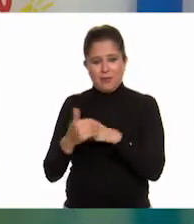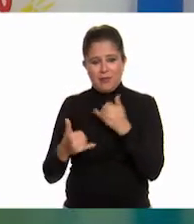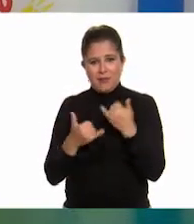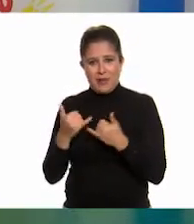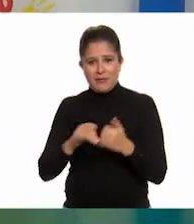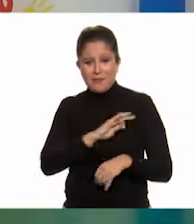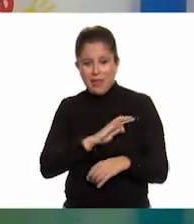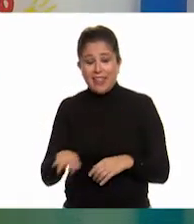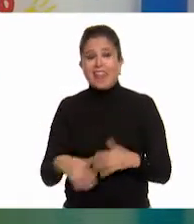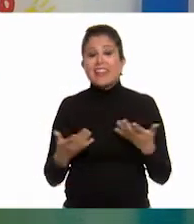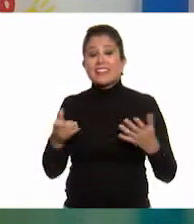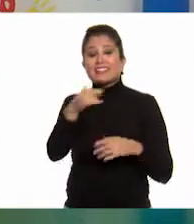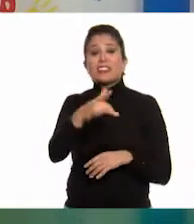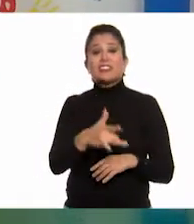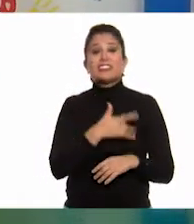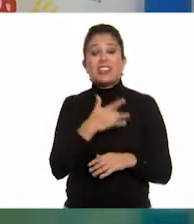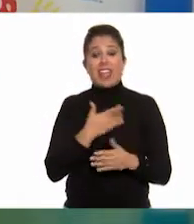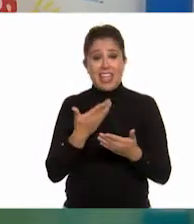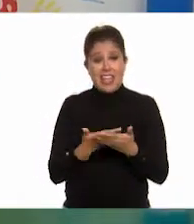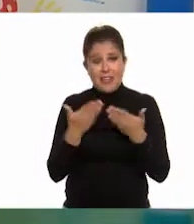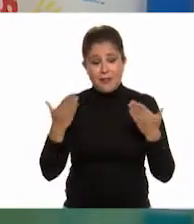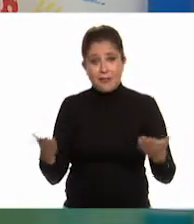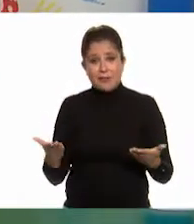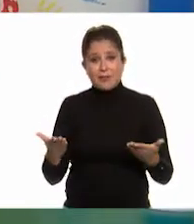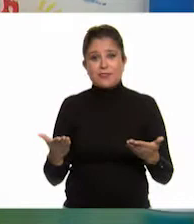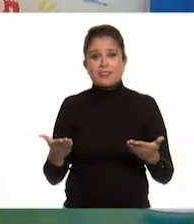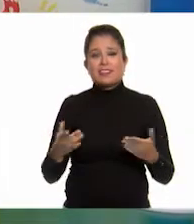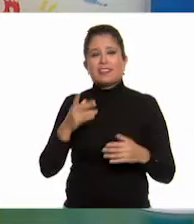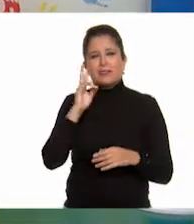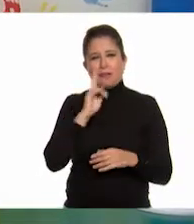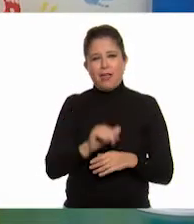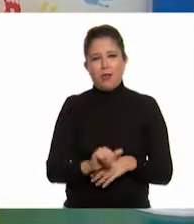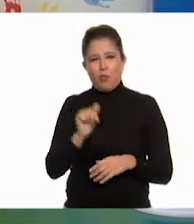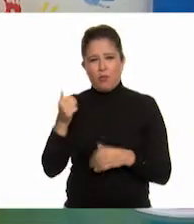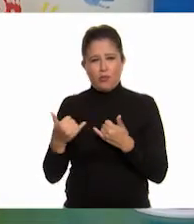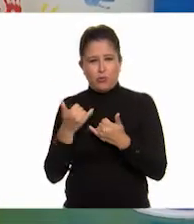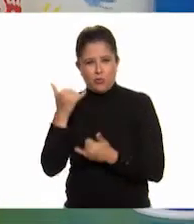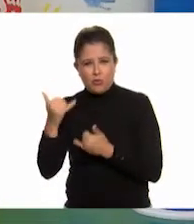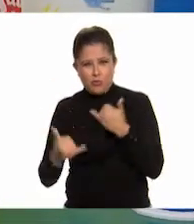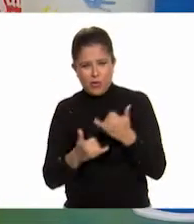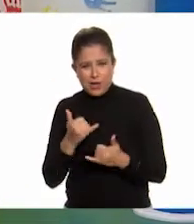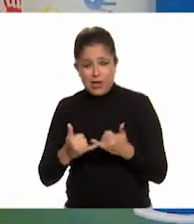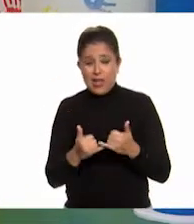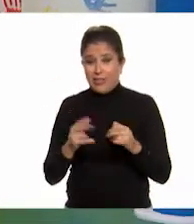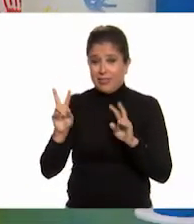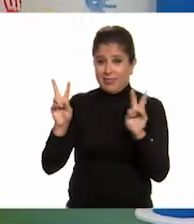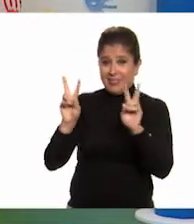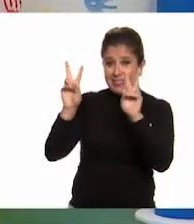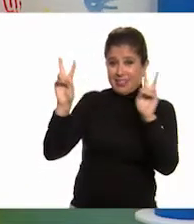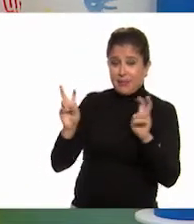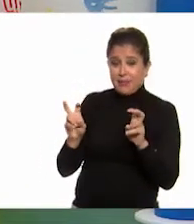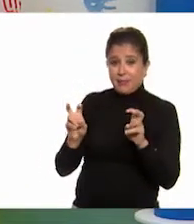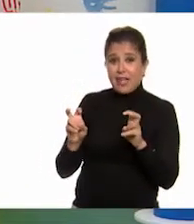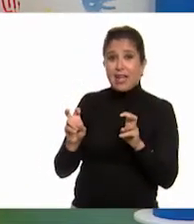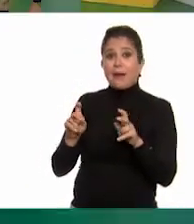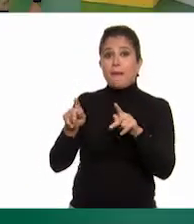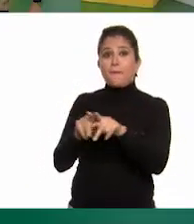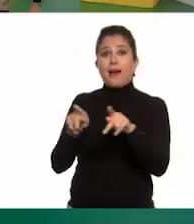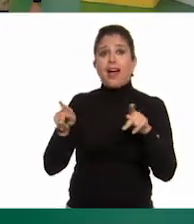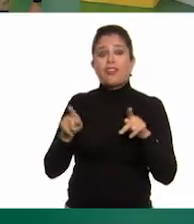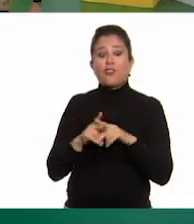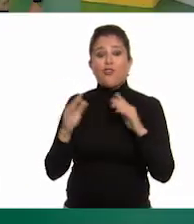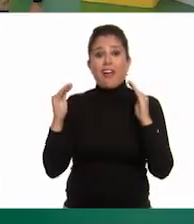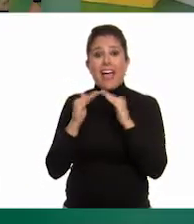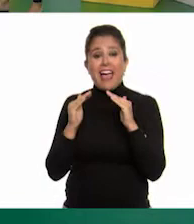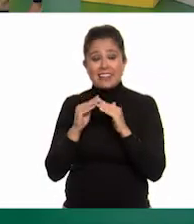entonces, ¿qué les parece si ahora vemos otro juego? ¿Otro? Y se titula El patio de mi casa. ¿Lo has jugado?